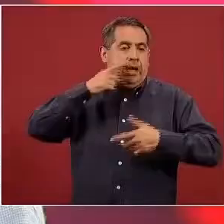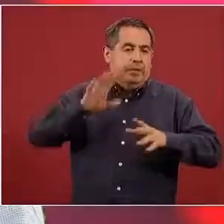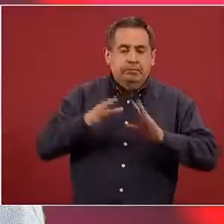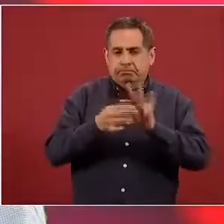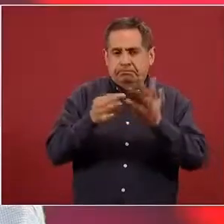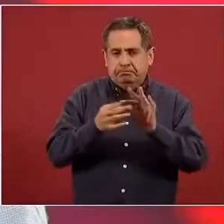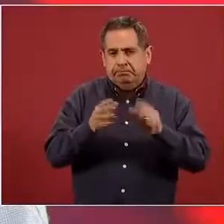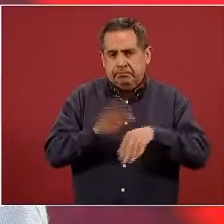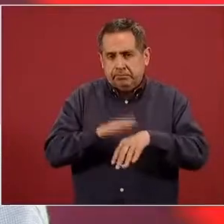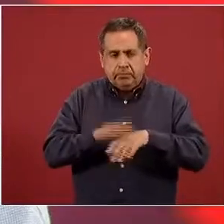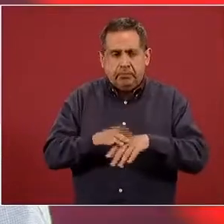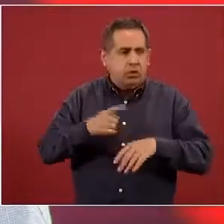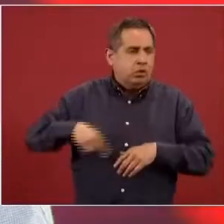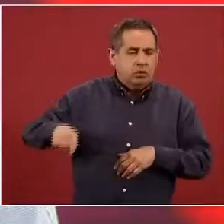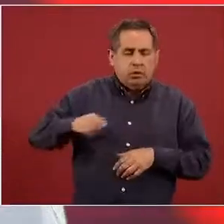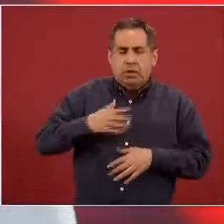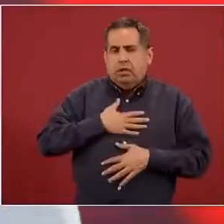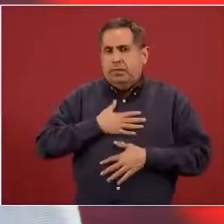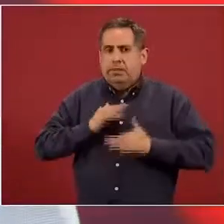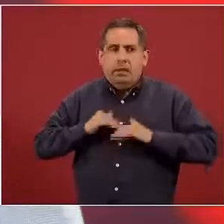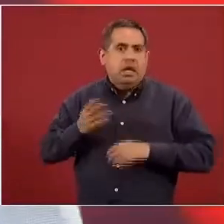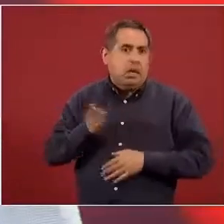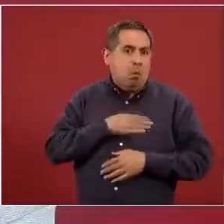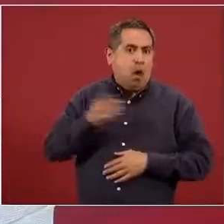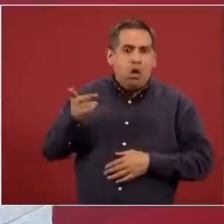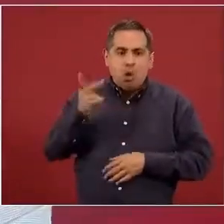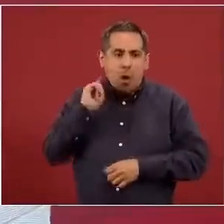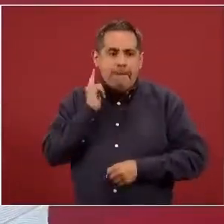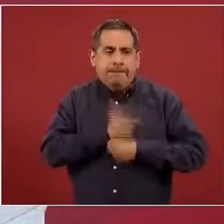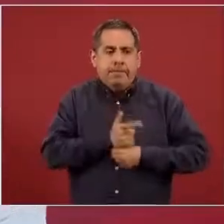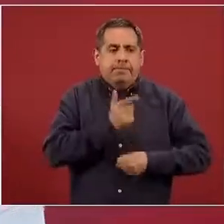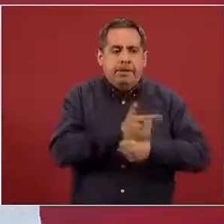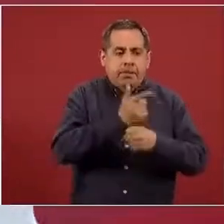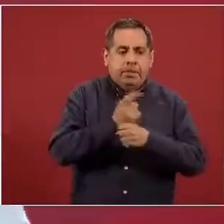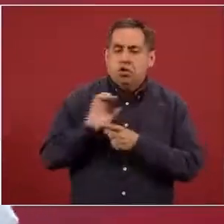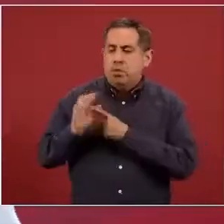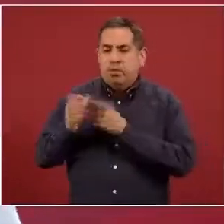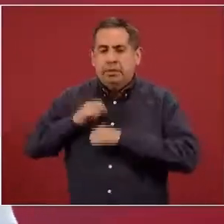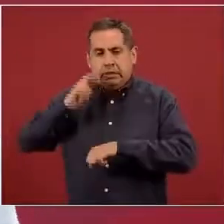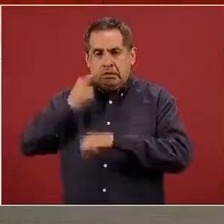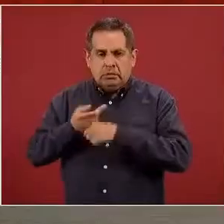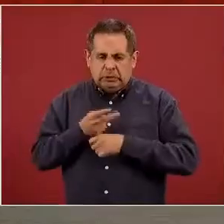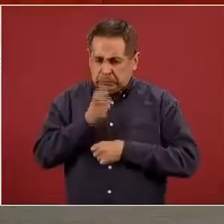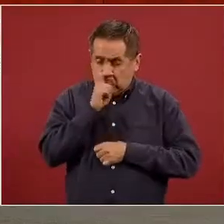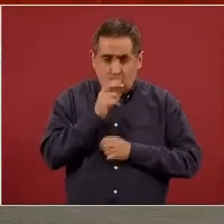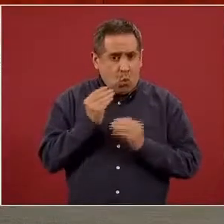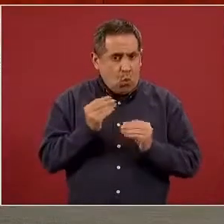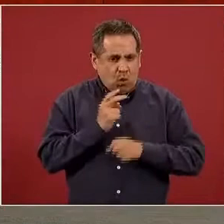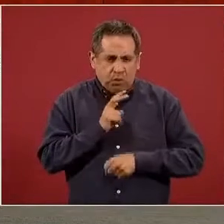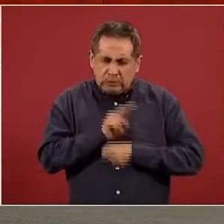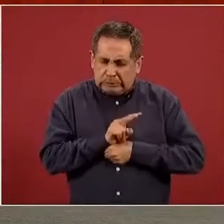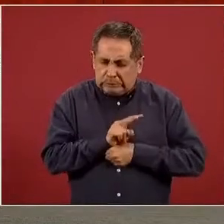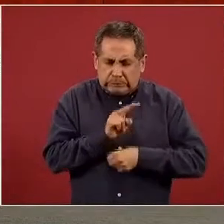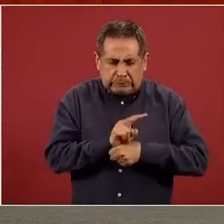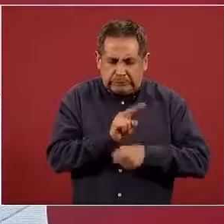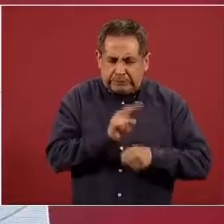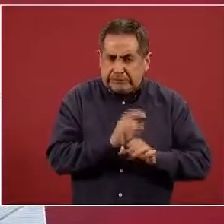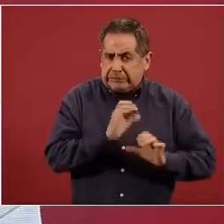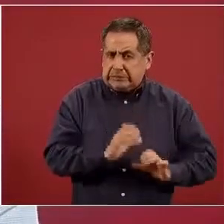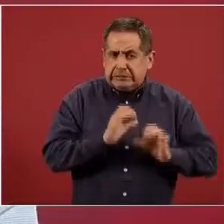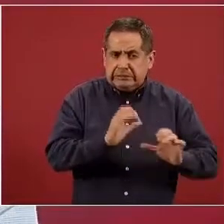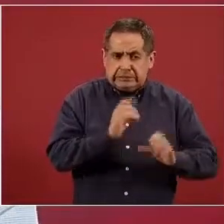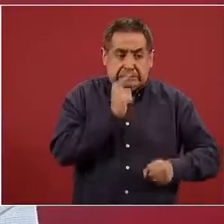insisto, da tranquilidad saber que hay un Comité de Seguridad y Monitoreo de Datos que es muy celoso de su deber y que está muy pendiente